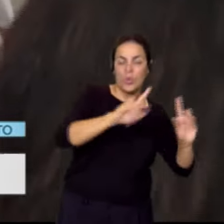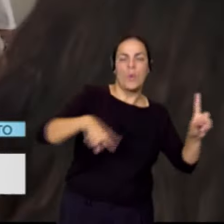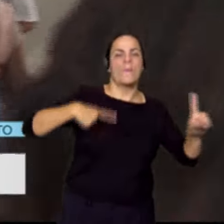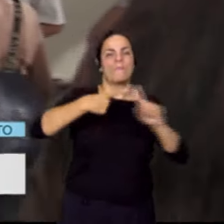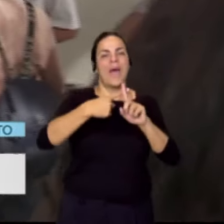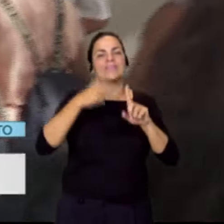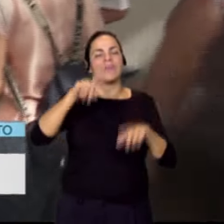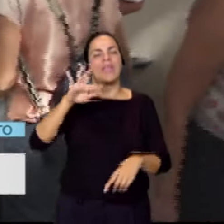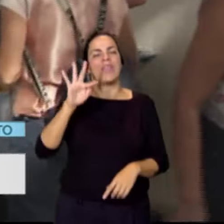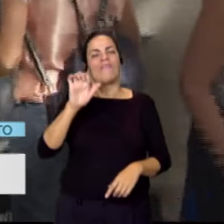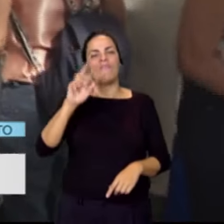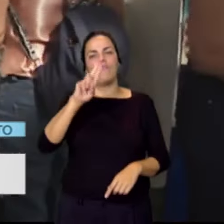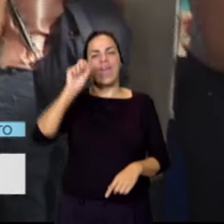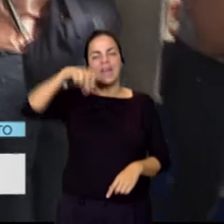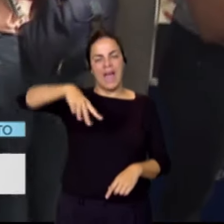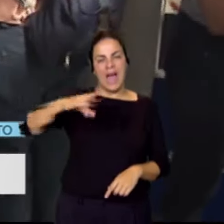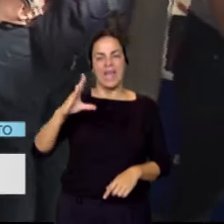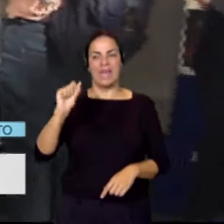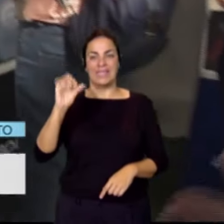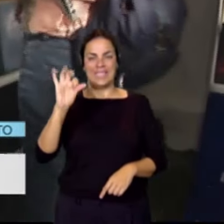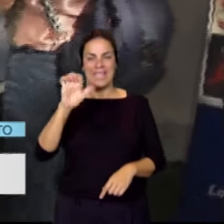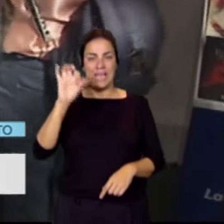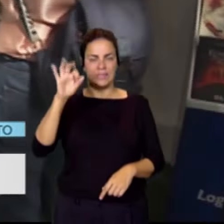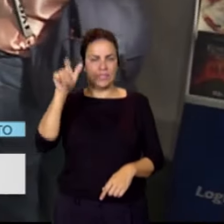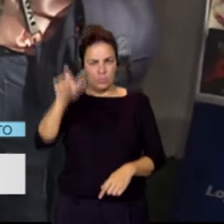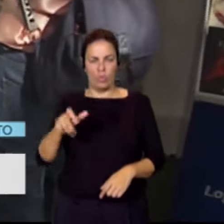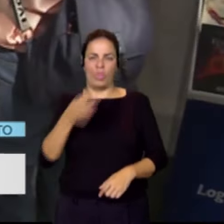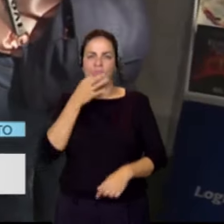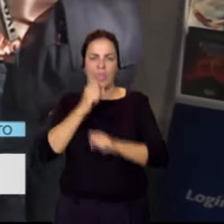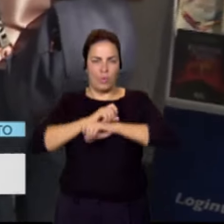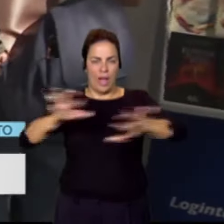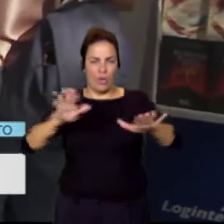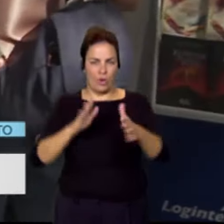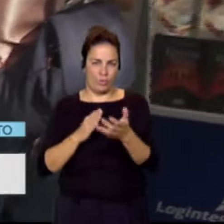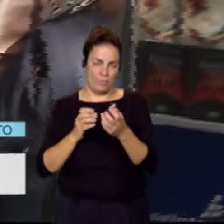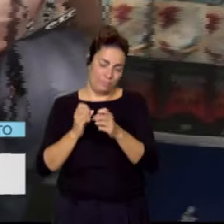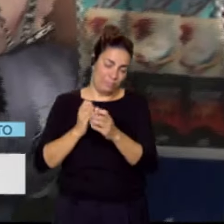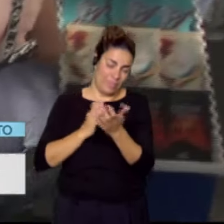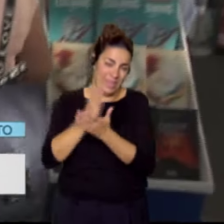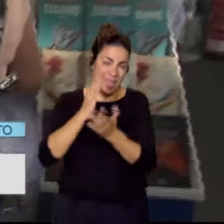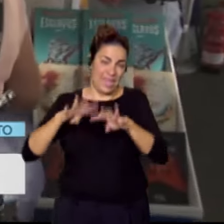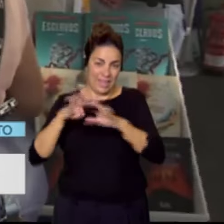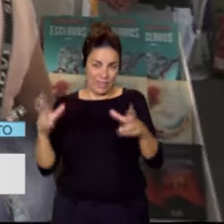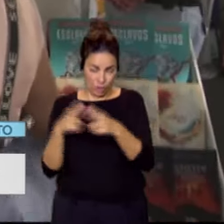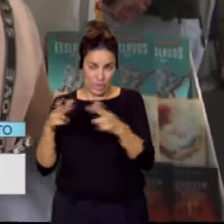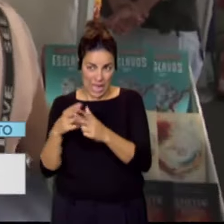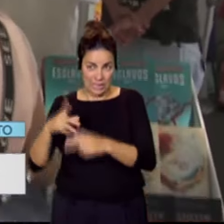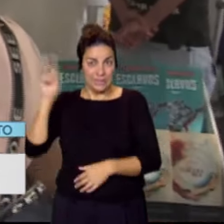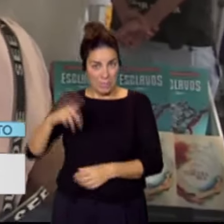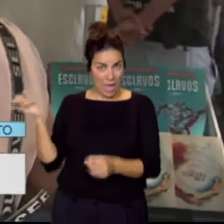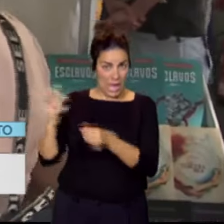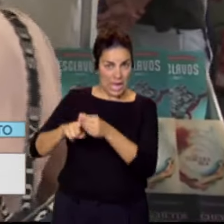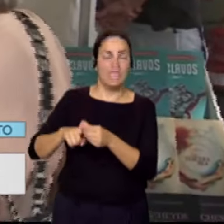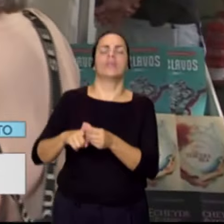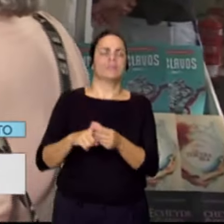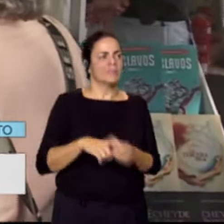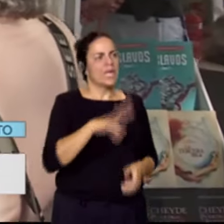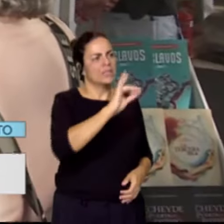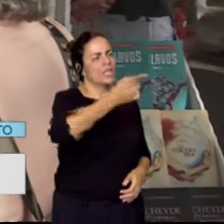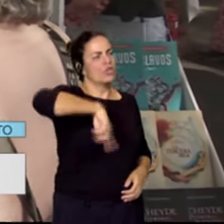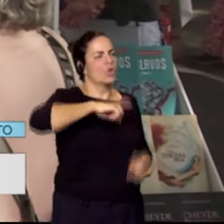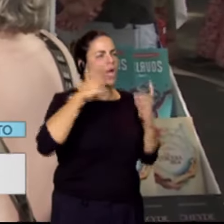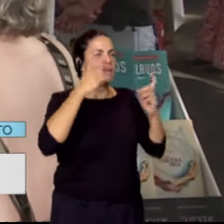también un divulgador mediático de redes sociales sí intentamos traer a grandes talentos que son de